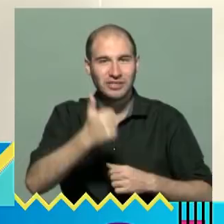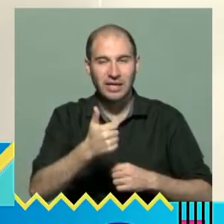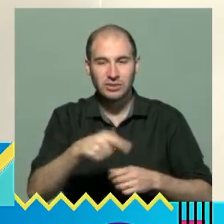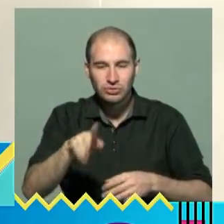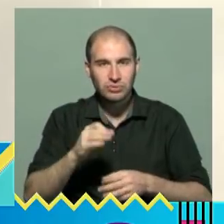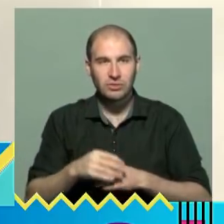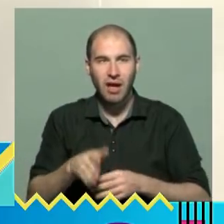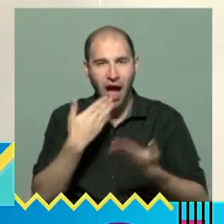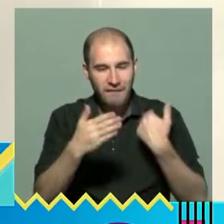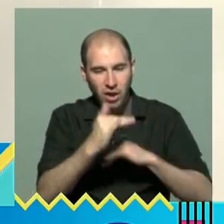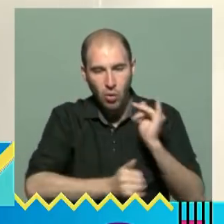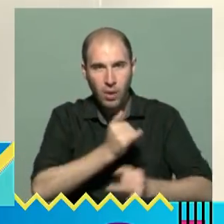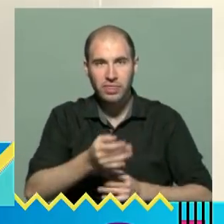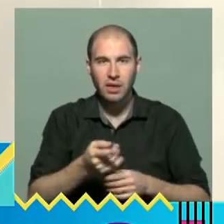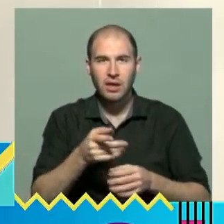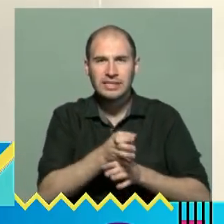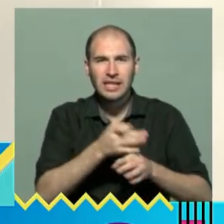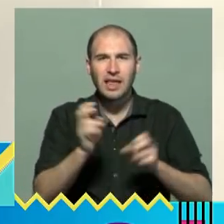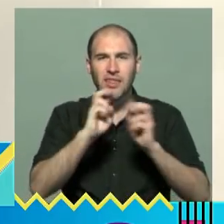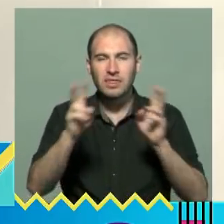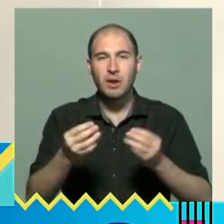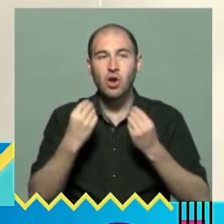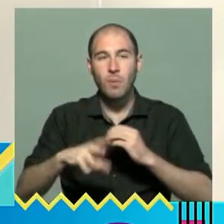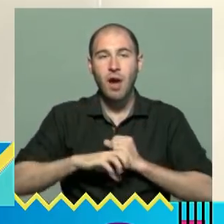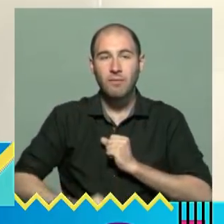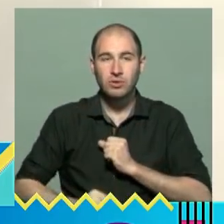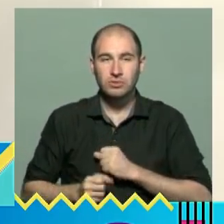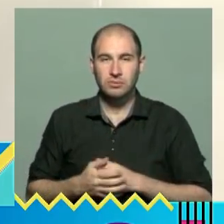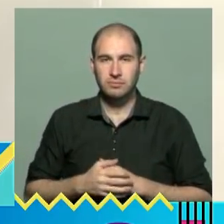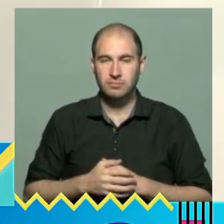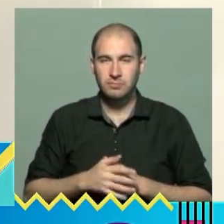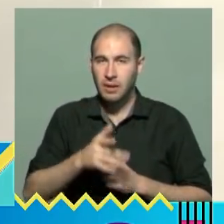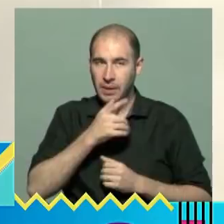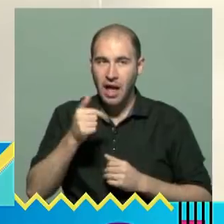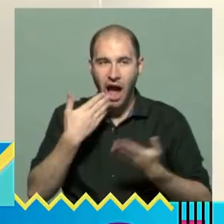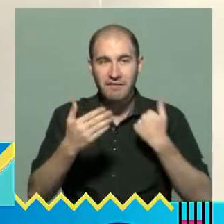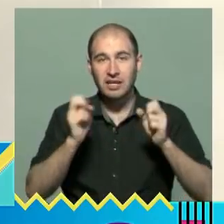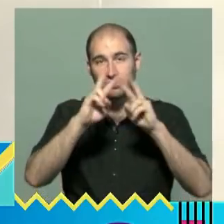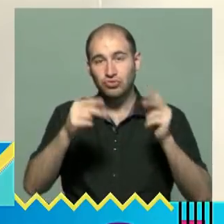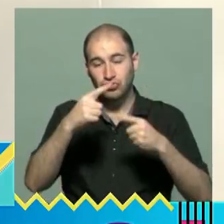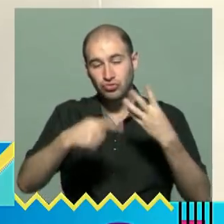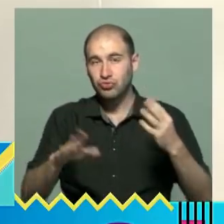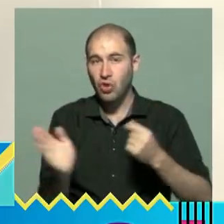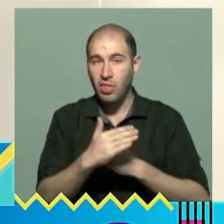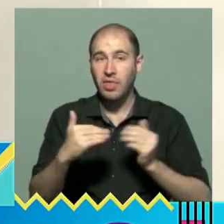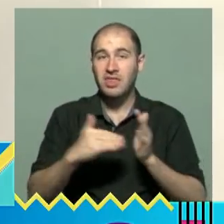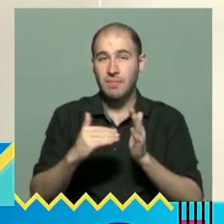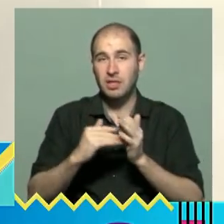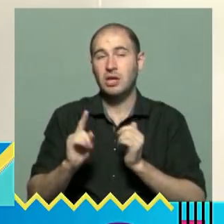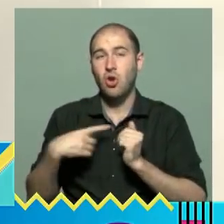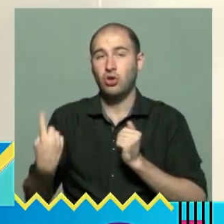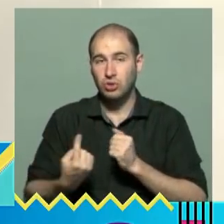estemos hablando, adoctrinando sobre cómo hacerse un aborto. O sea, creo que hay que hablar de todo en la medida en que